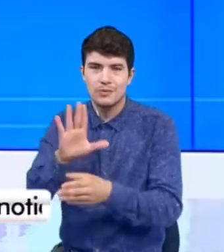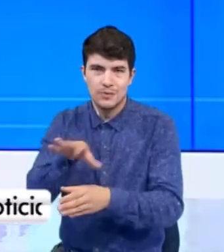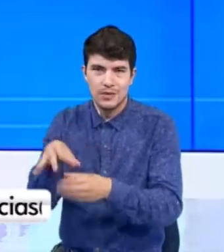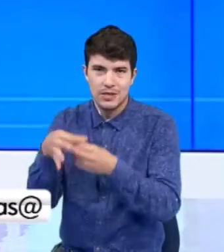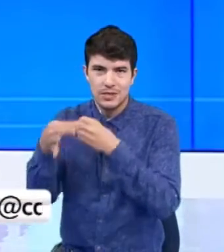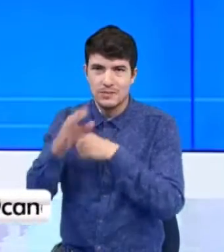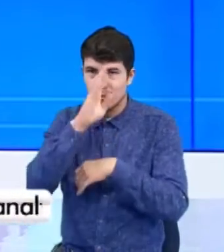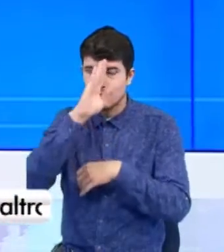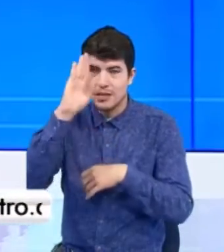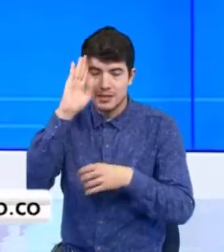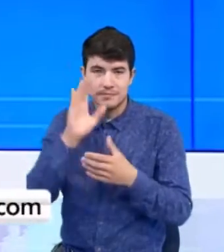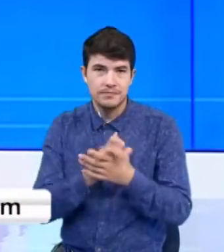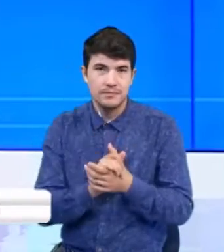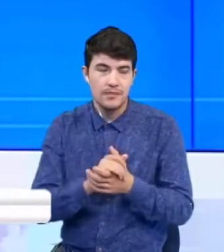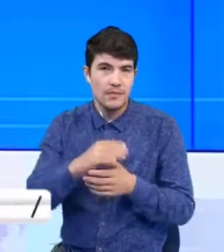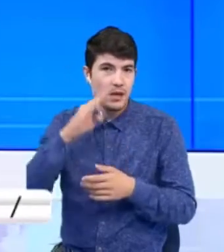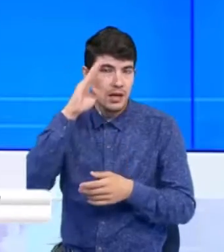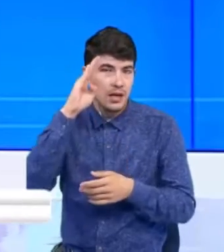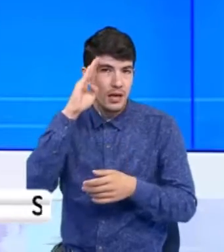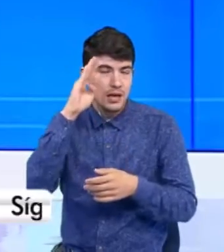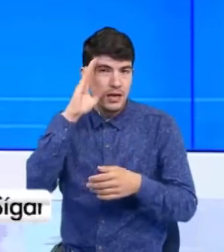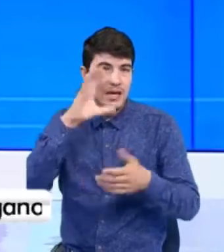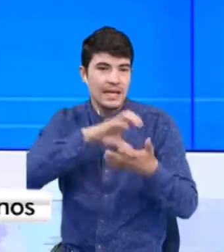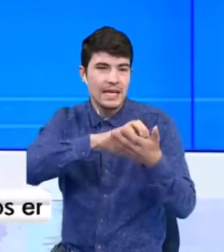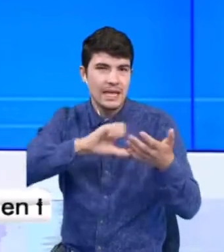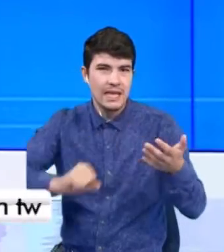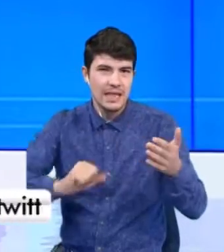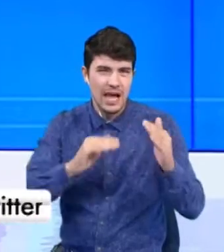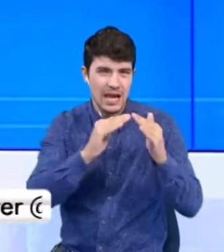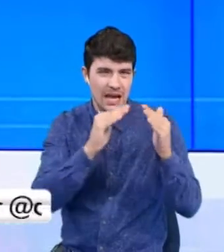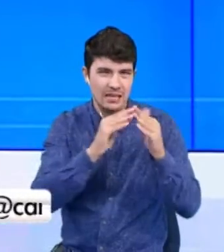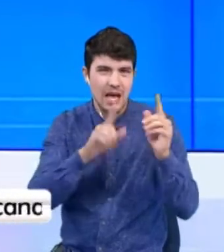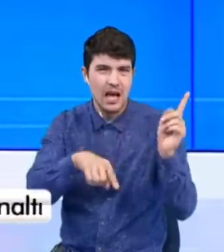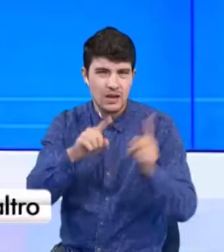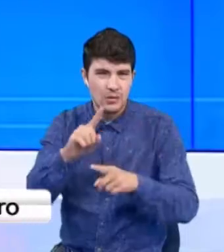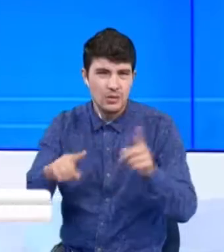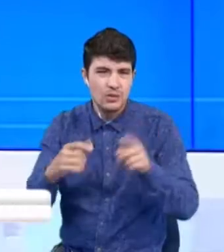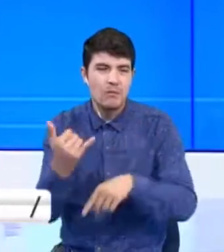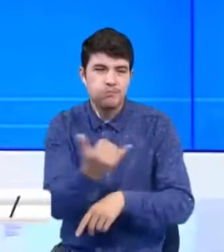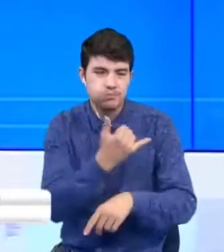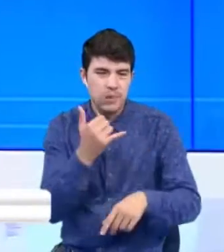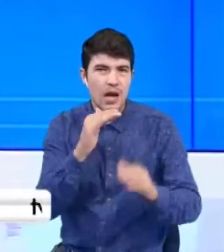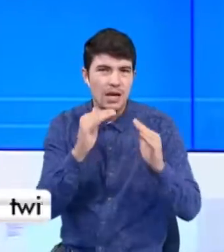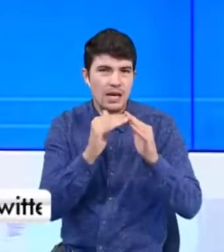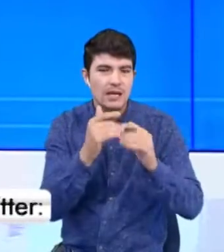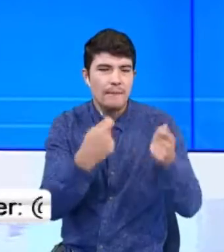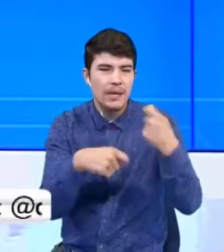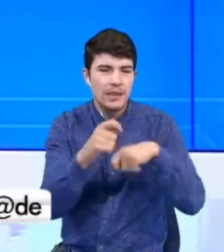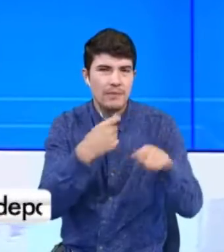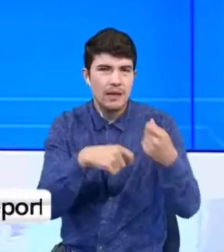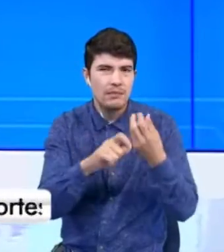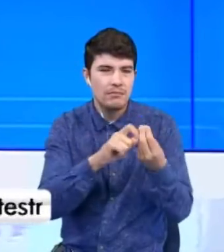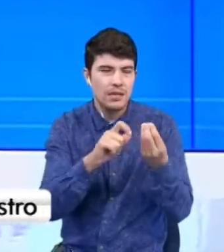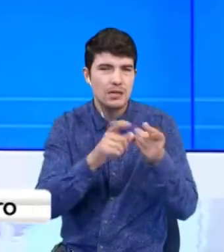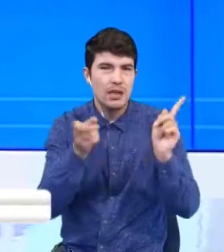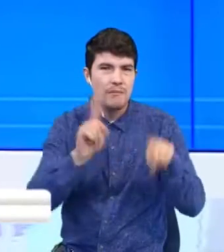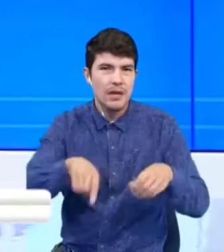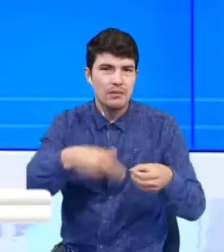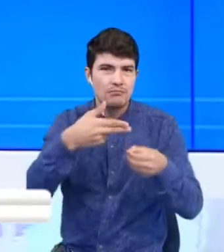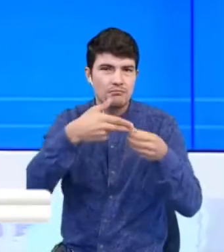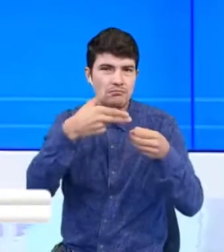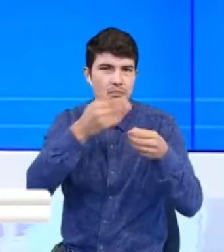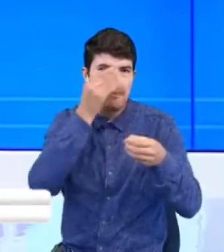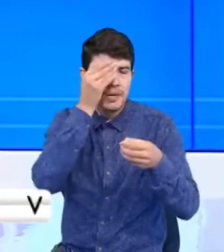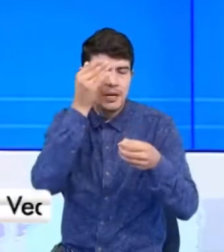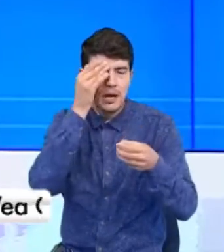De otra parte, les contamos que las autoridades realizaron la extinción de dominio sobre varias viviendas, donde al parecer se expendían alucinógenos y combustible de contrabando.